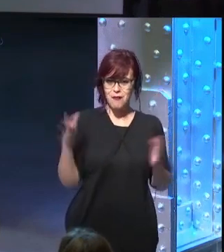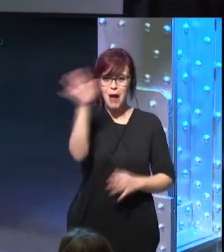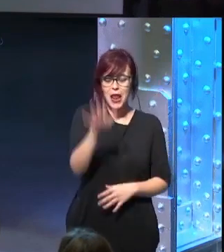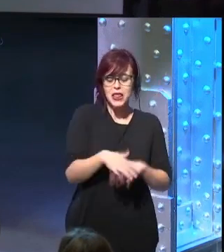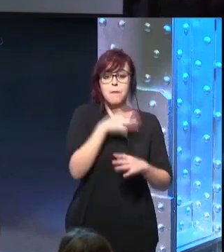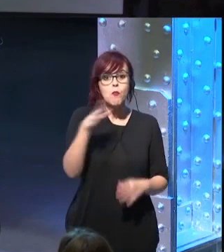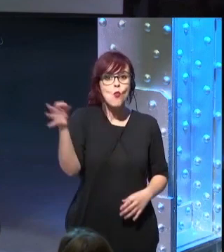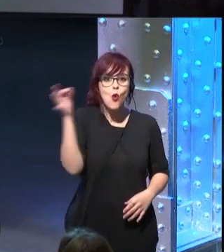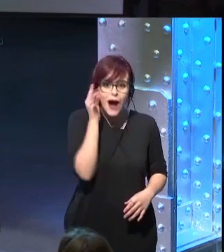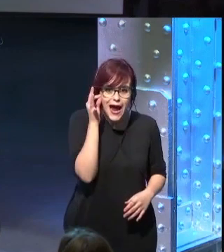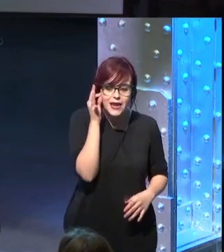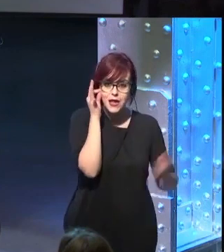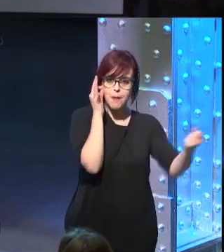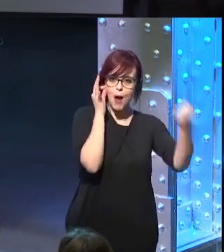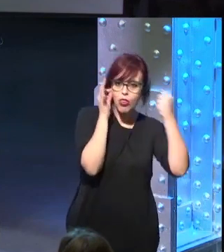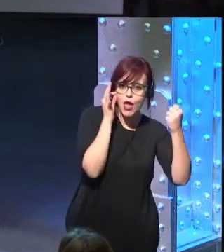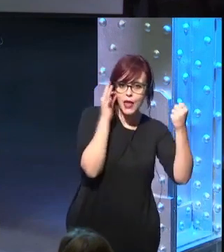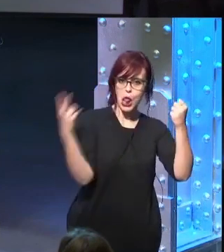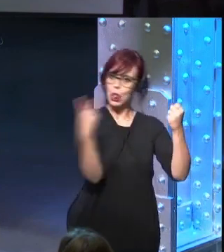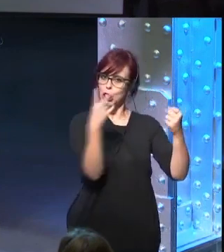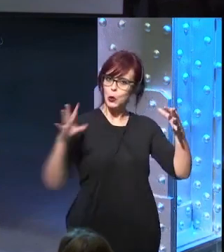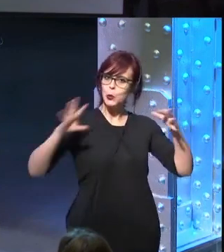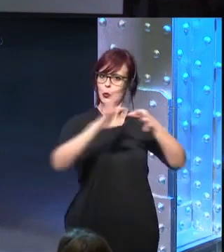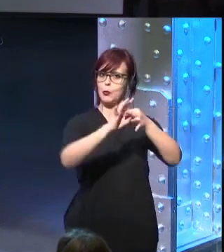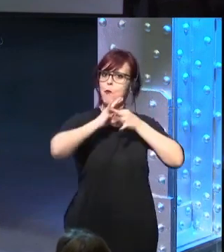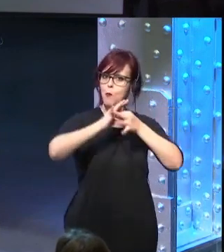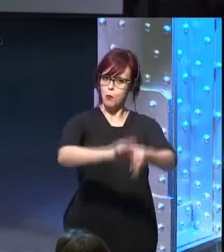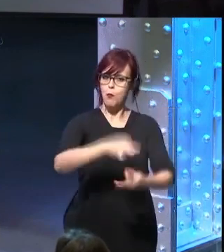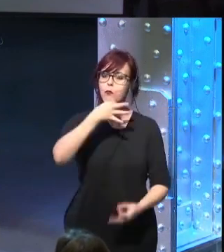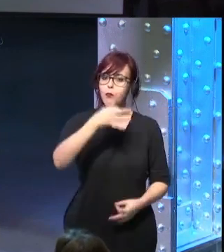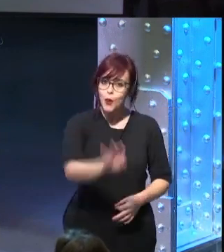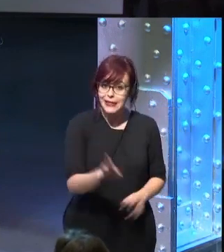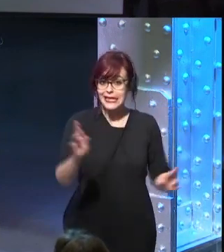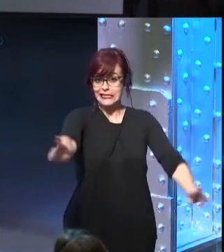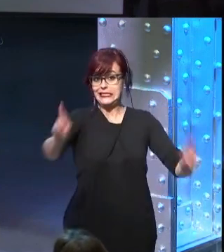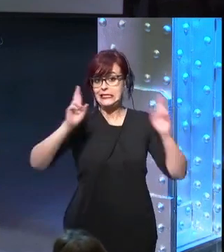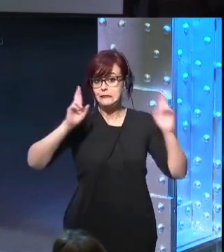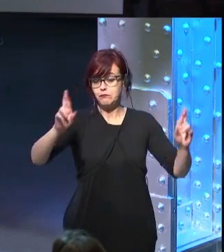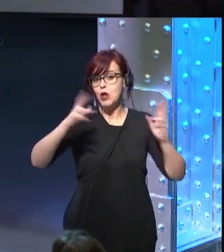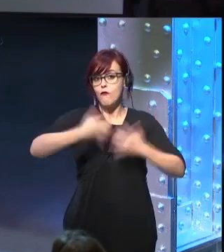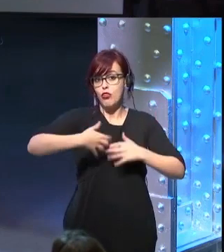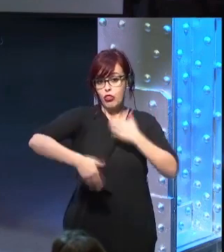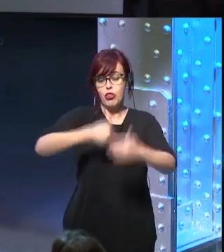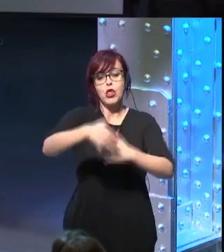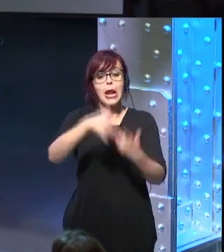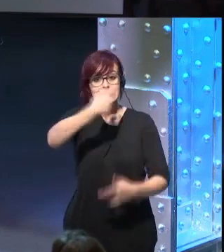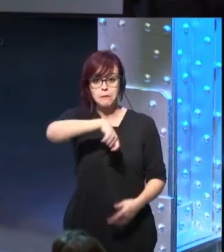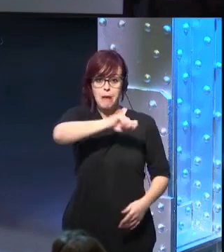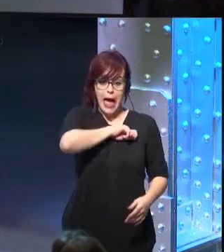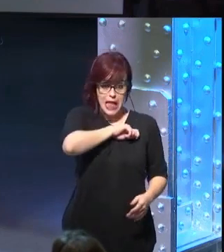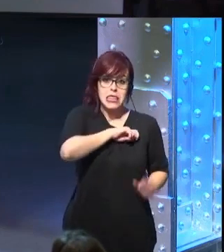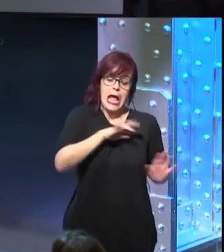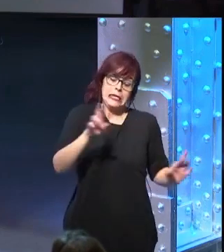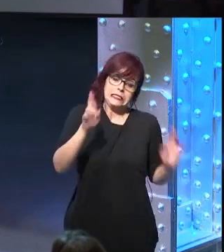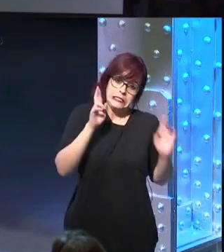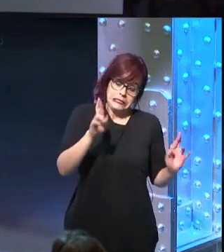las mujeres y el poder podrían encajar las unas con el otro. Y yo espero que esto funcione en España como funciona en